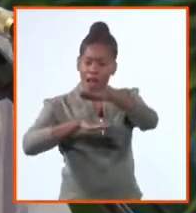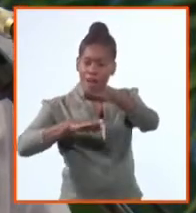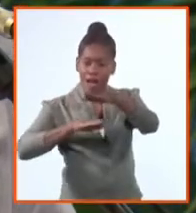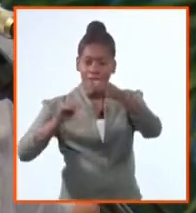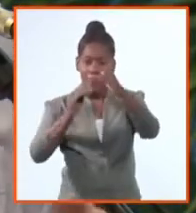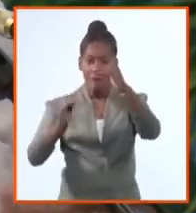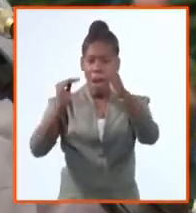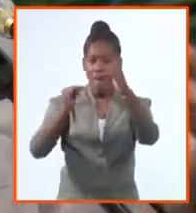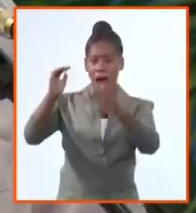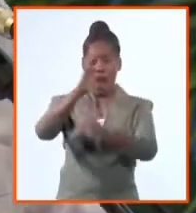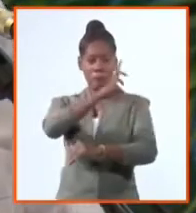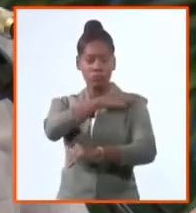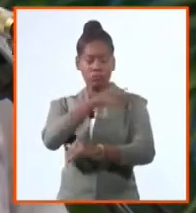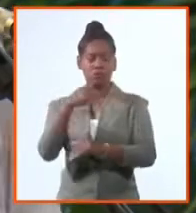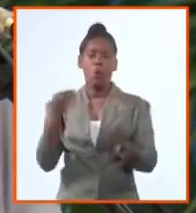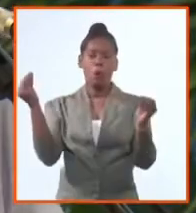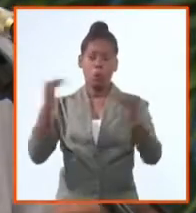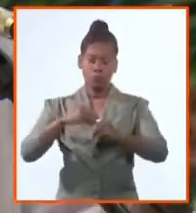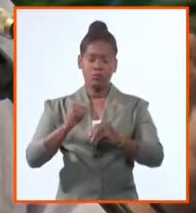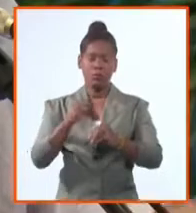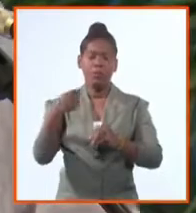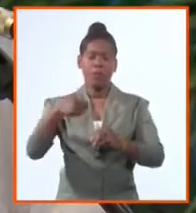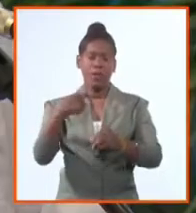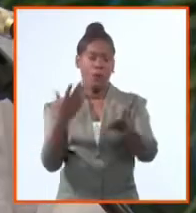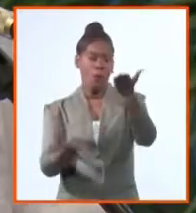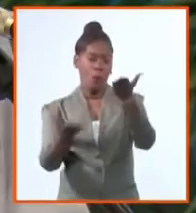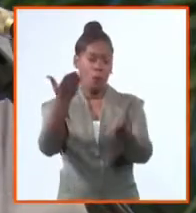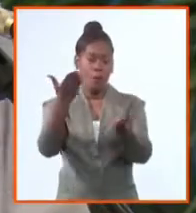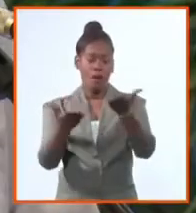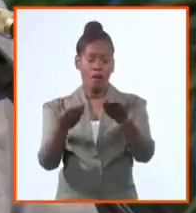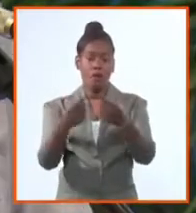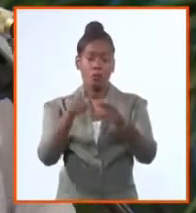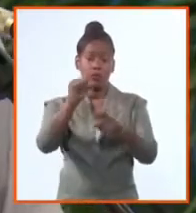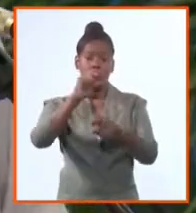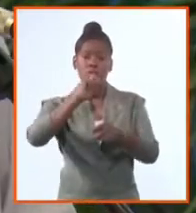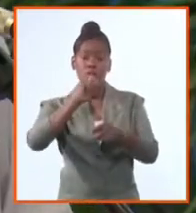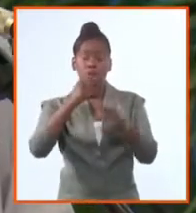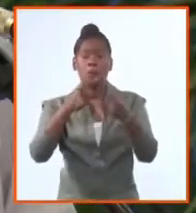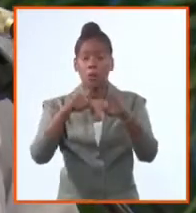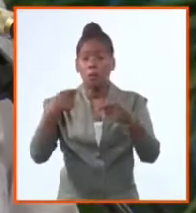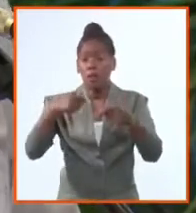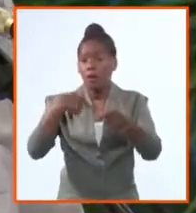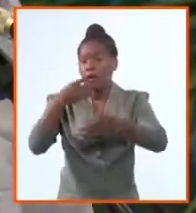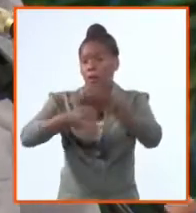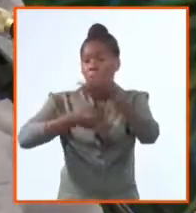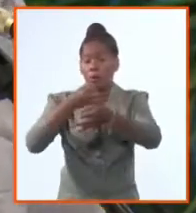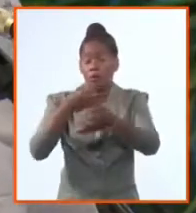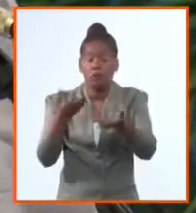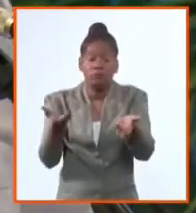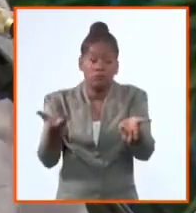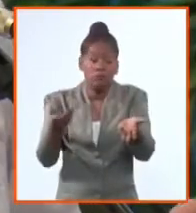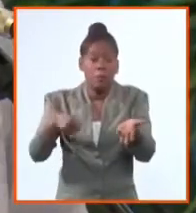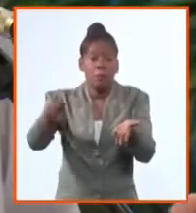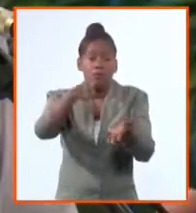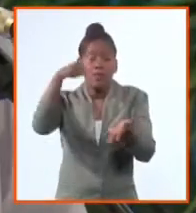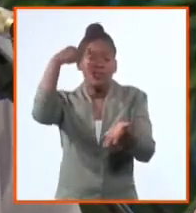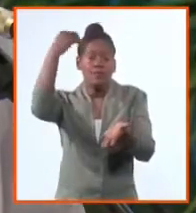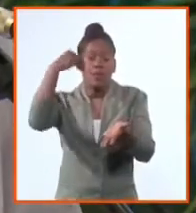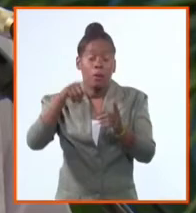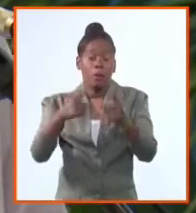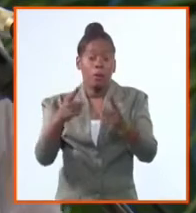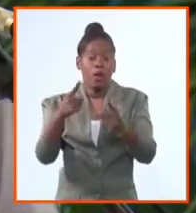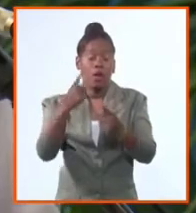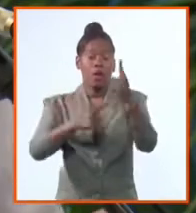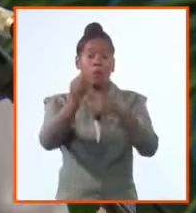tiempo. Y eso cuesta trabajo explicarlo, pero hay que explicarlo, porque no es posible que la gente vea